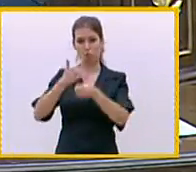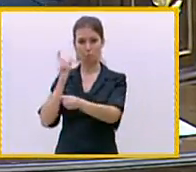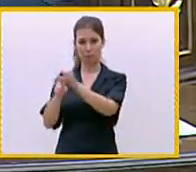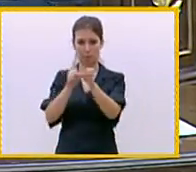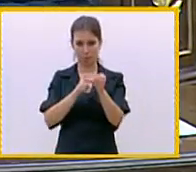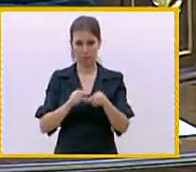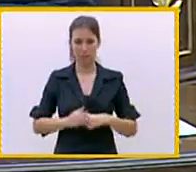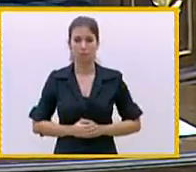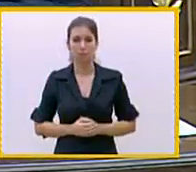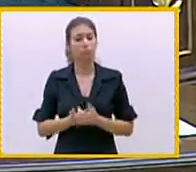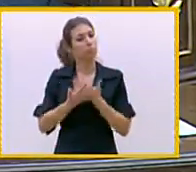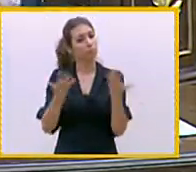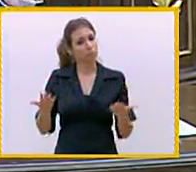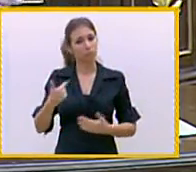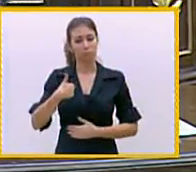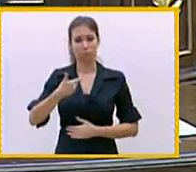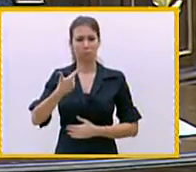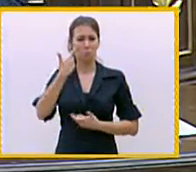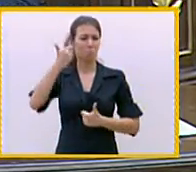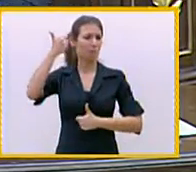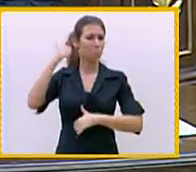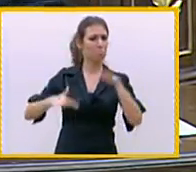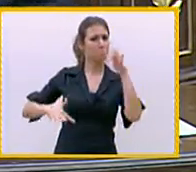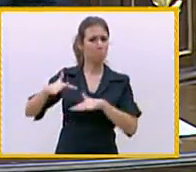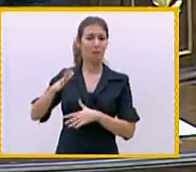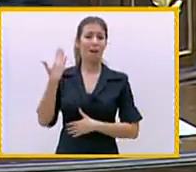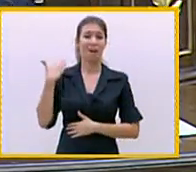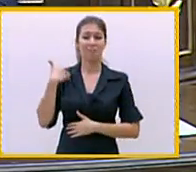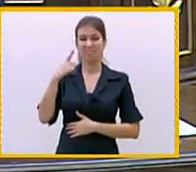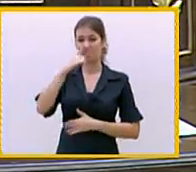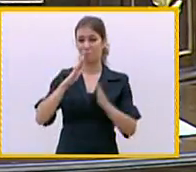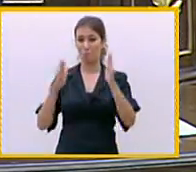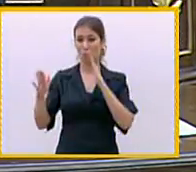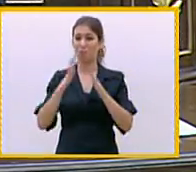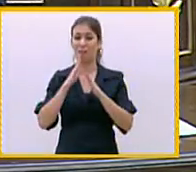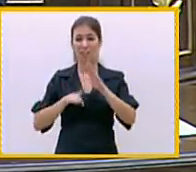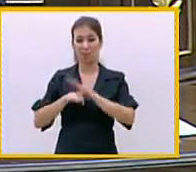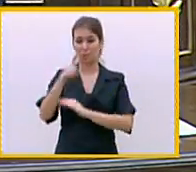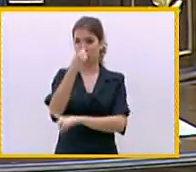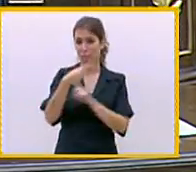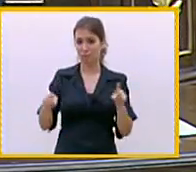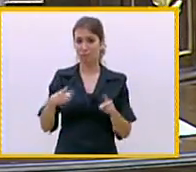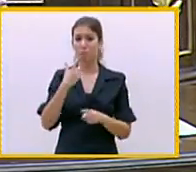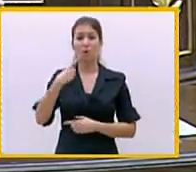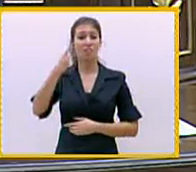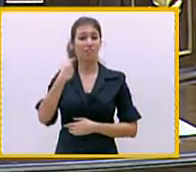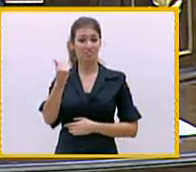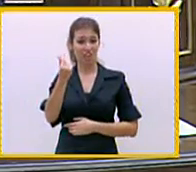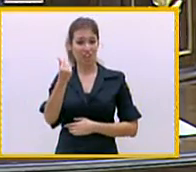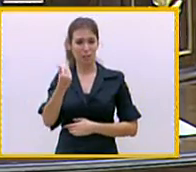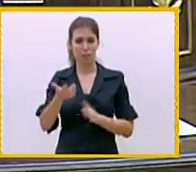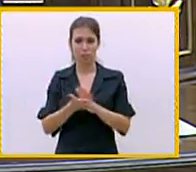Uno de los grandes desequilibrios heredados del anterior ciclo de crecimiento fue un sector financiero